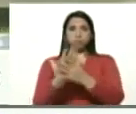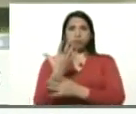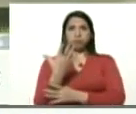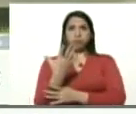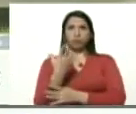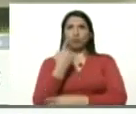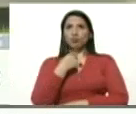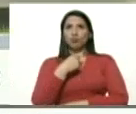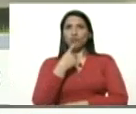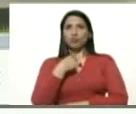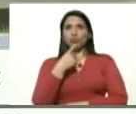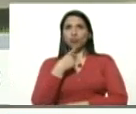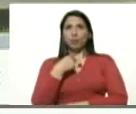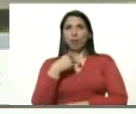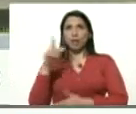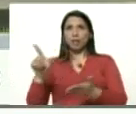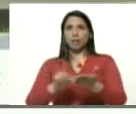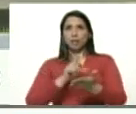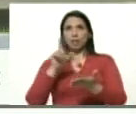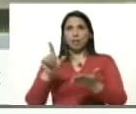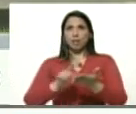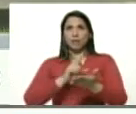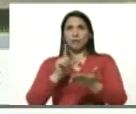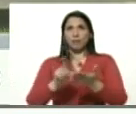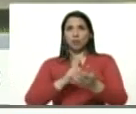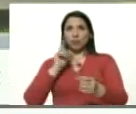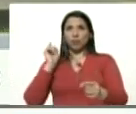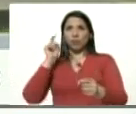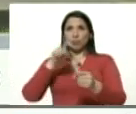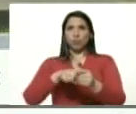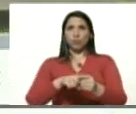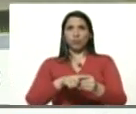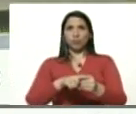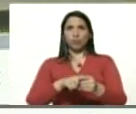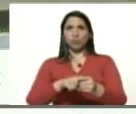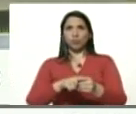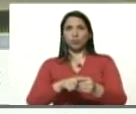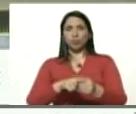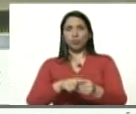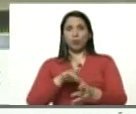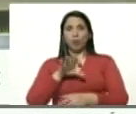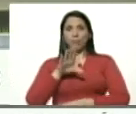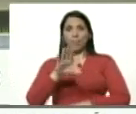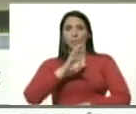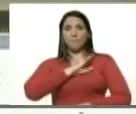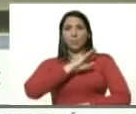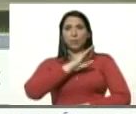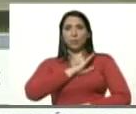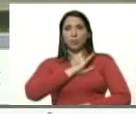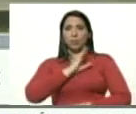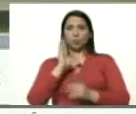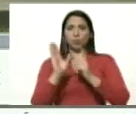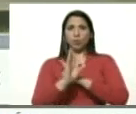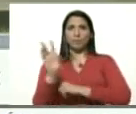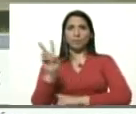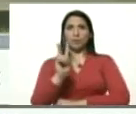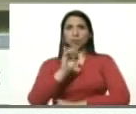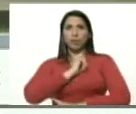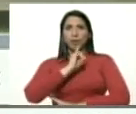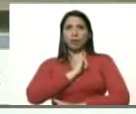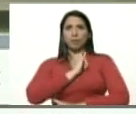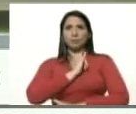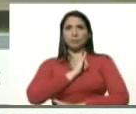rojas, estos libros que se incorporan al patrimonio cultural venezolano, al patrimonio editorial de